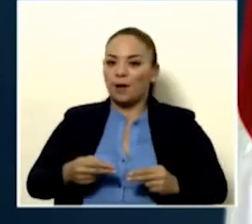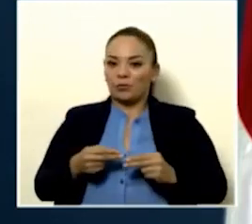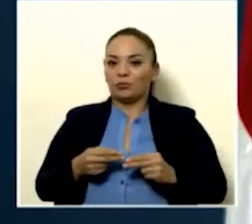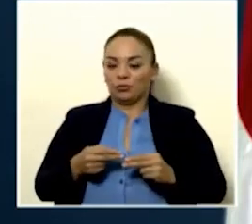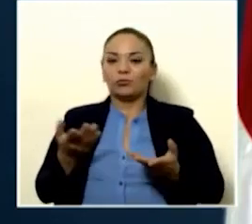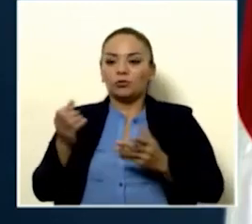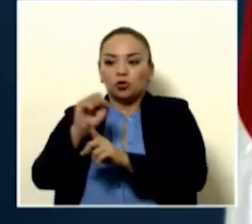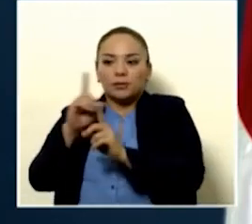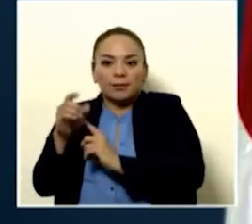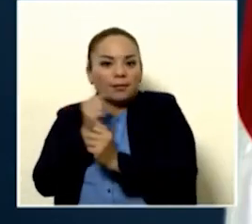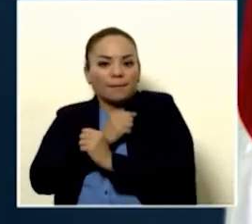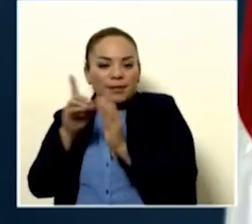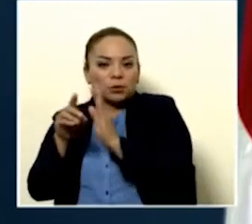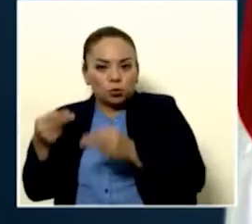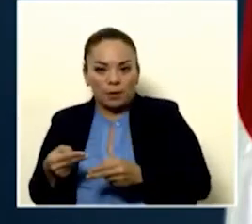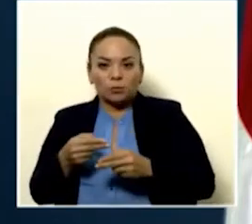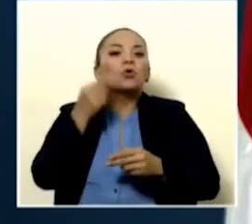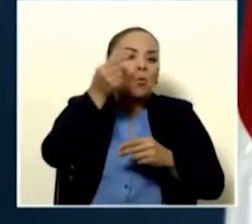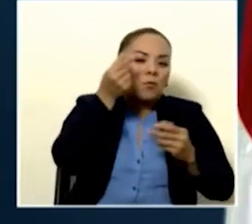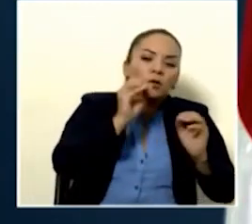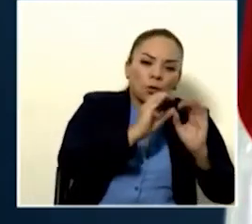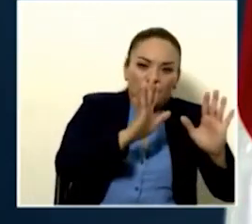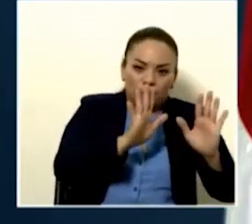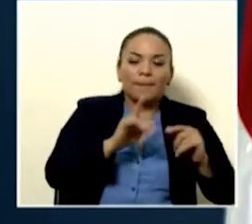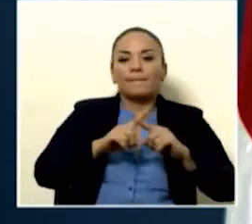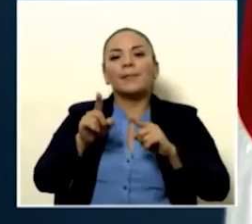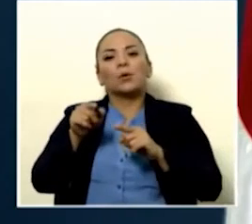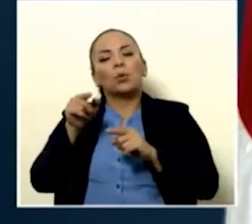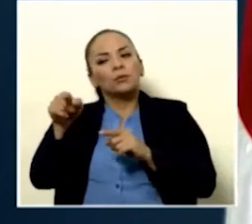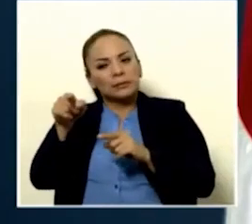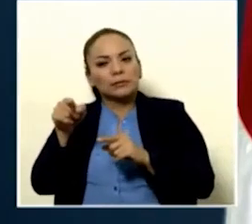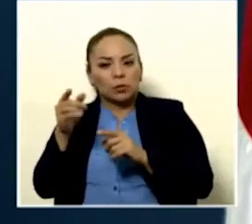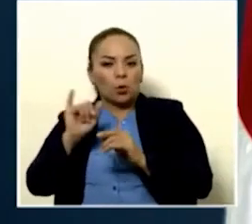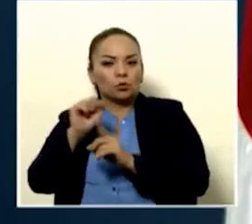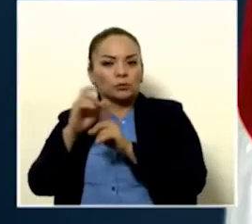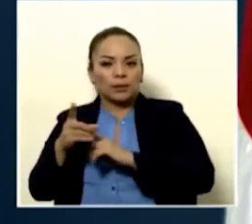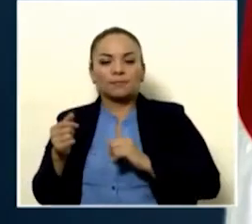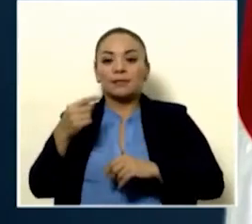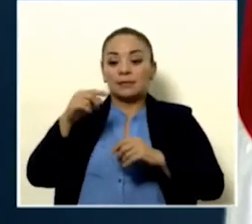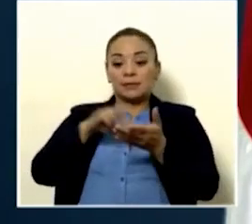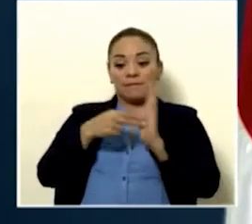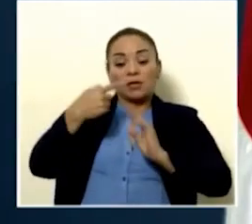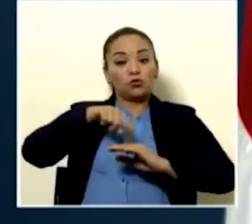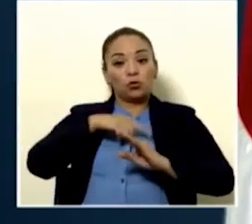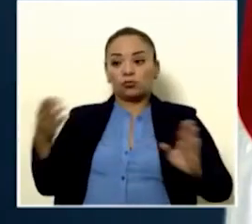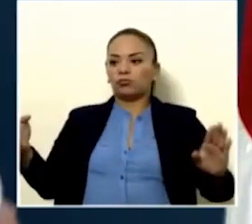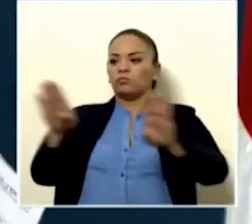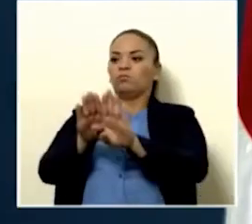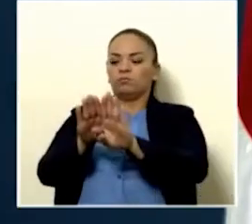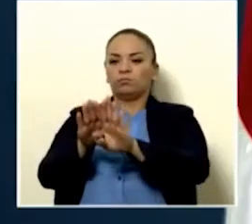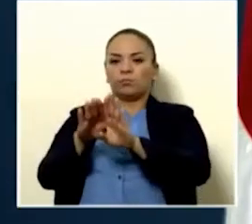ni como gobierno por supuesto. No estamos cerrando las puertas a la población extranjera. Lo que